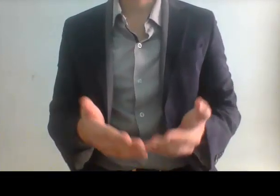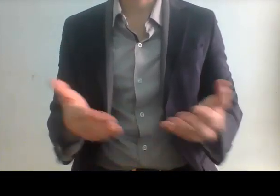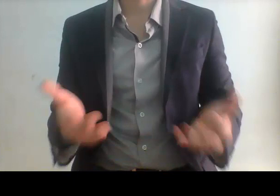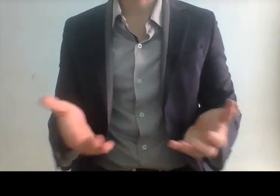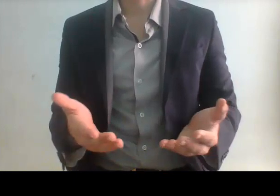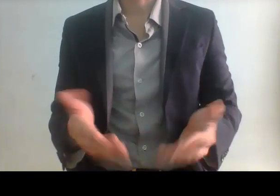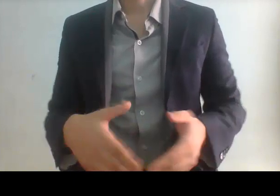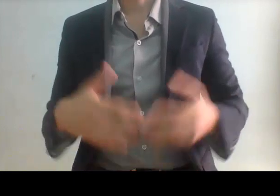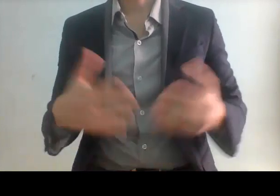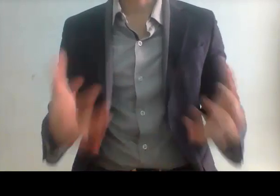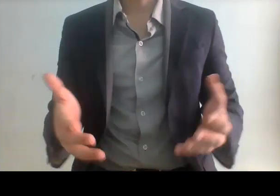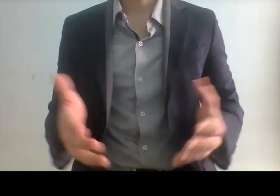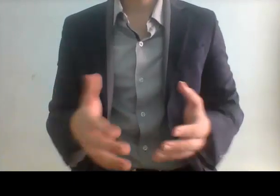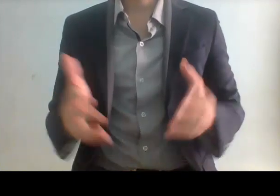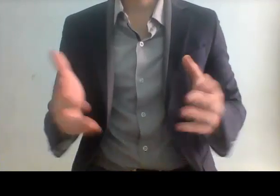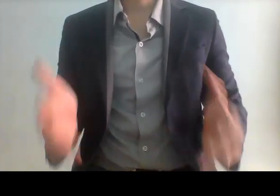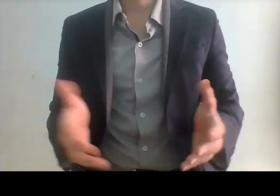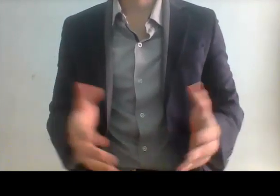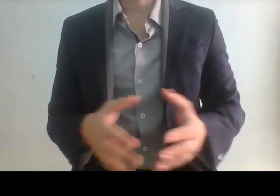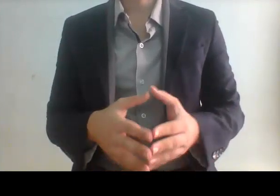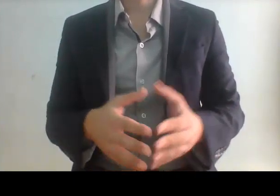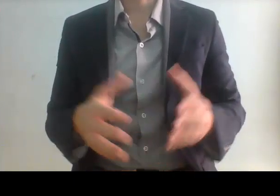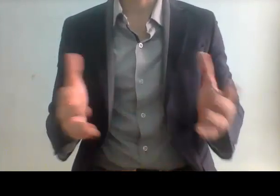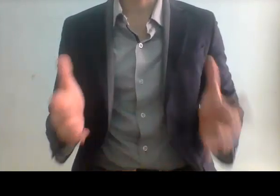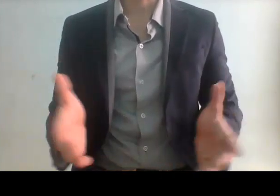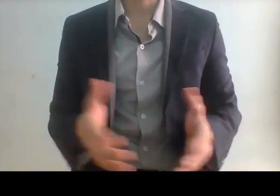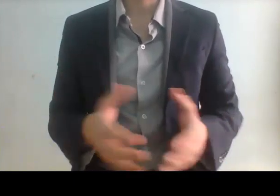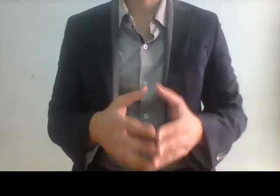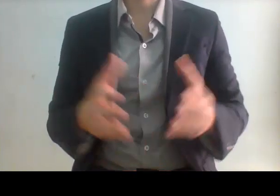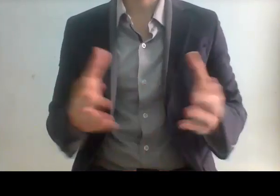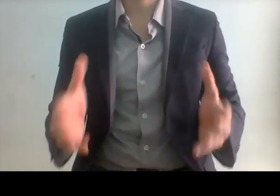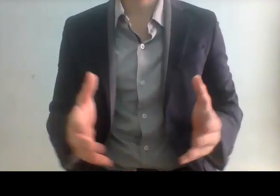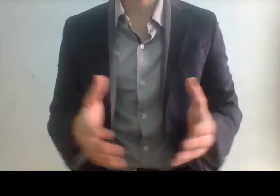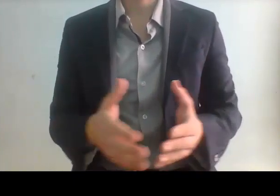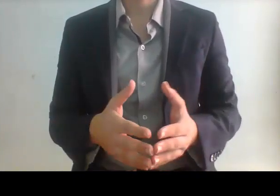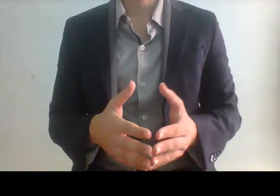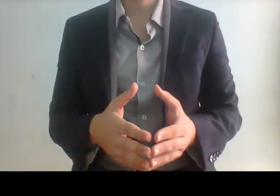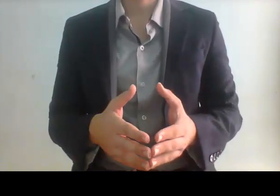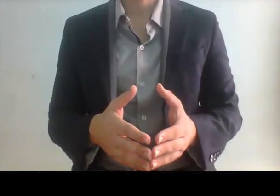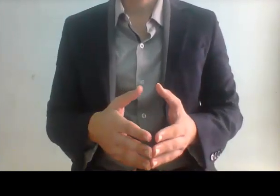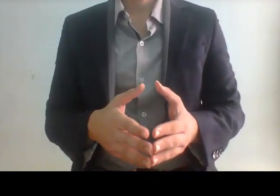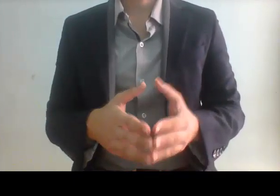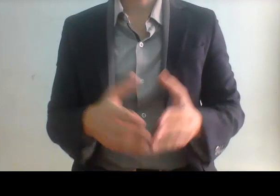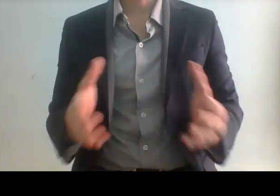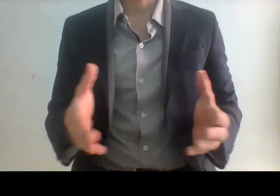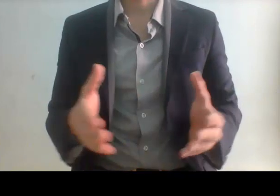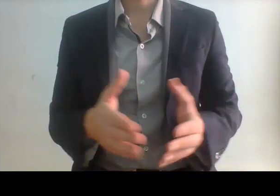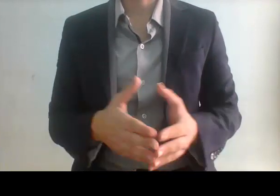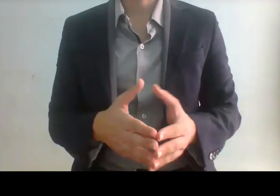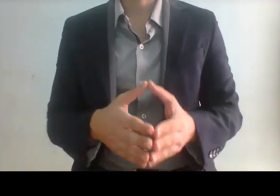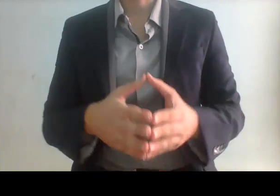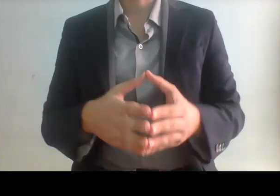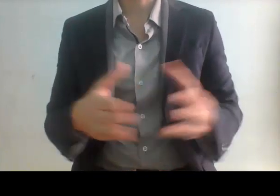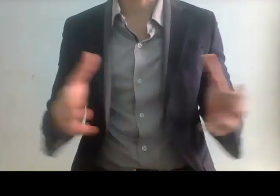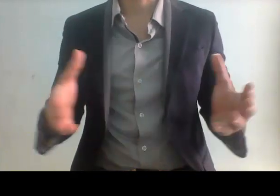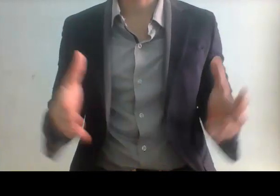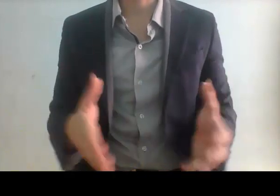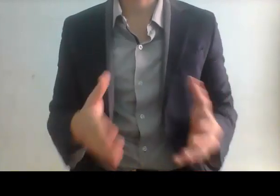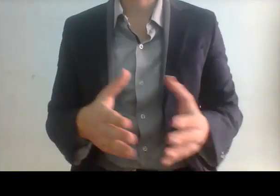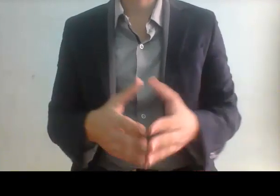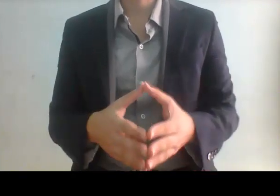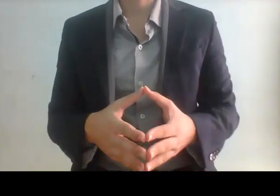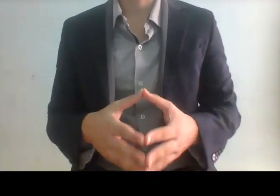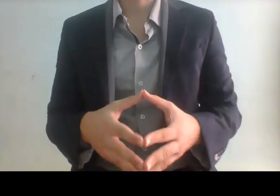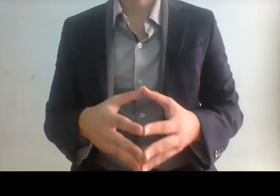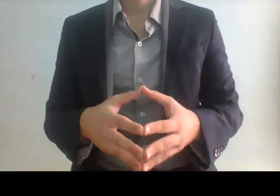el tema económico. También hay que destacar algo muy importante, hay población o hay personas que están haciendo cosas indebidas como salir prácticamente todos